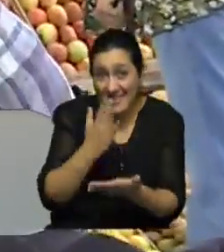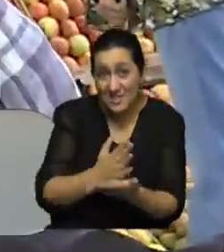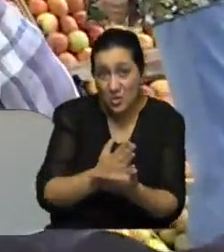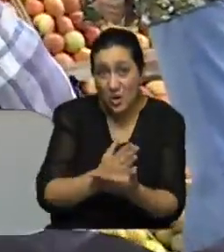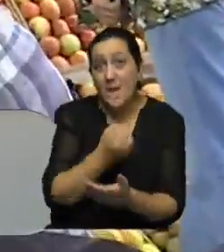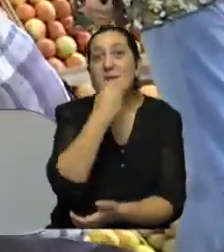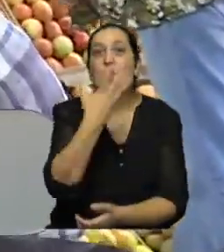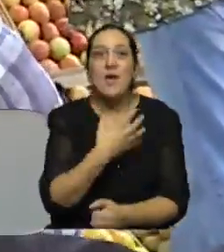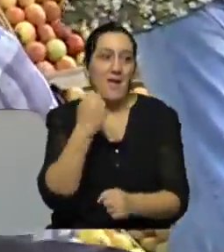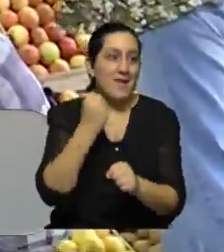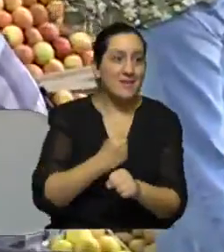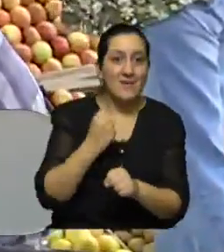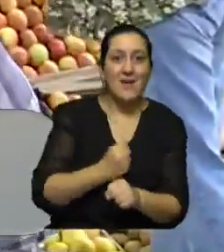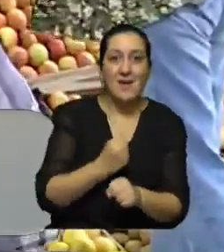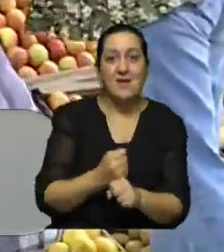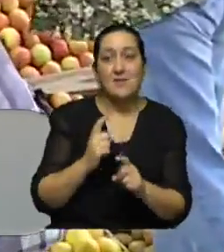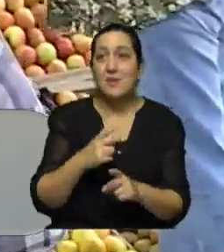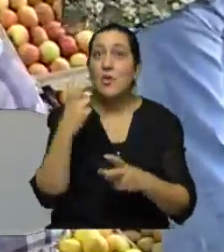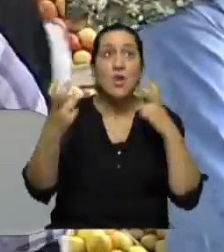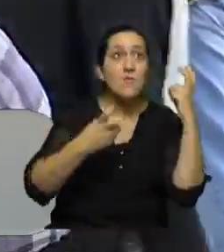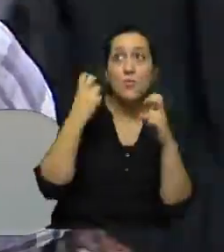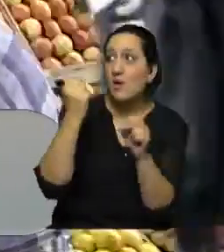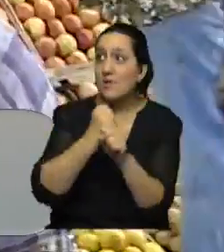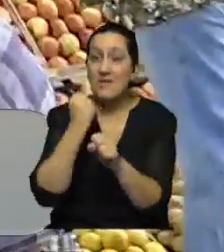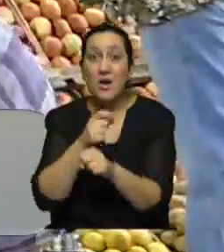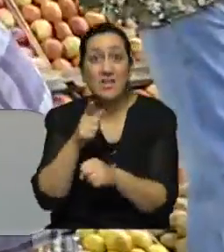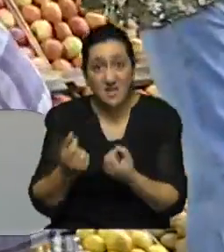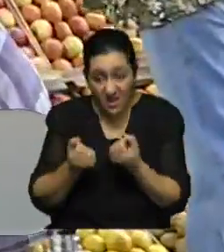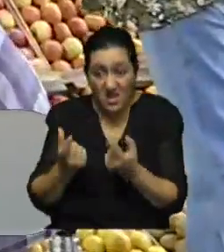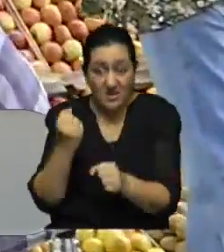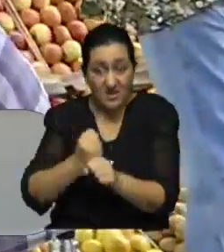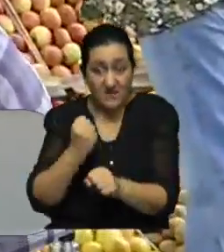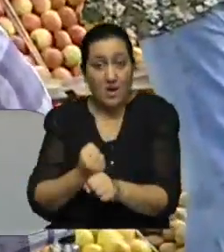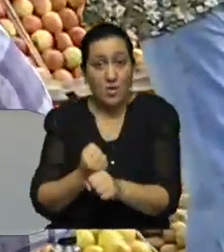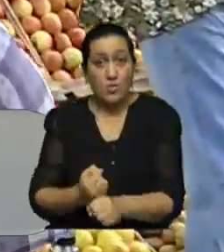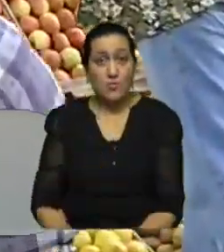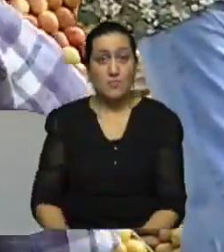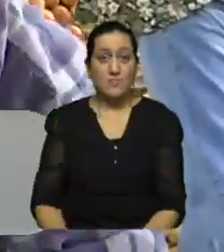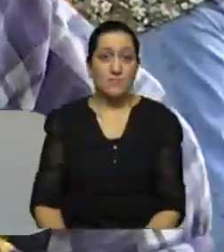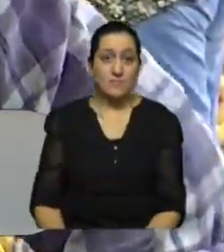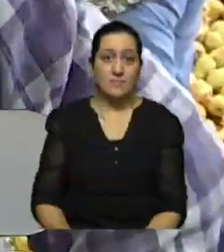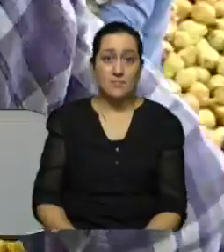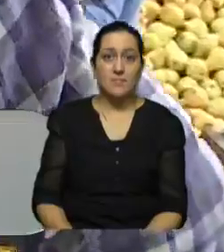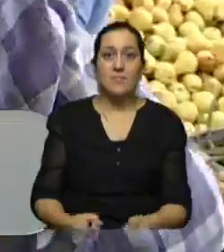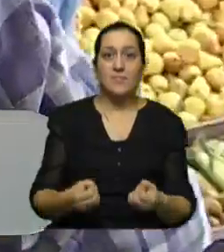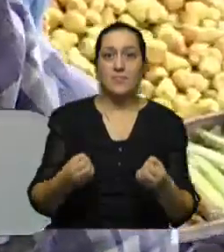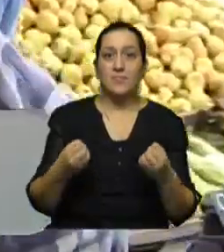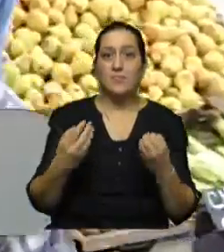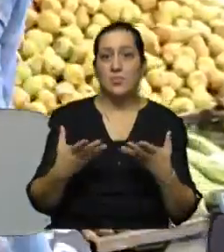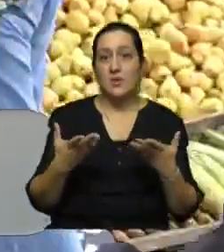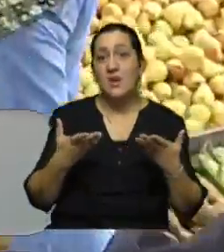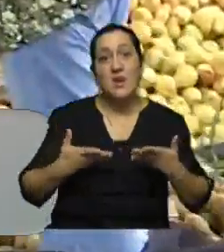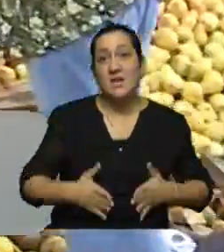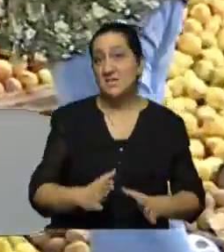todo aquel que sale a buscar trabajo, digo. Ese hay que darle trabajo y ofrecerle cosas buenas, digo, porque nacimos